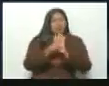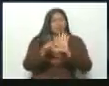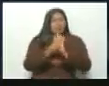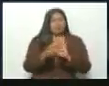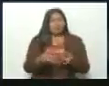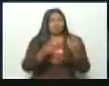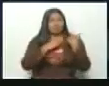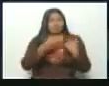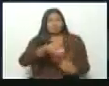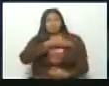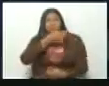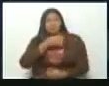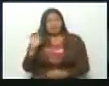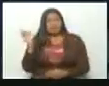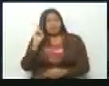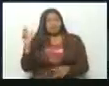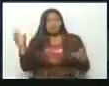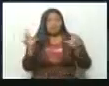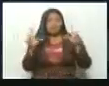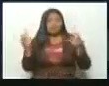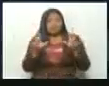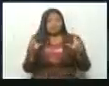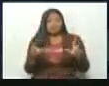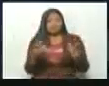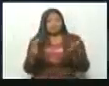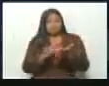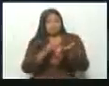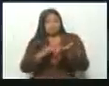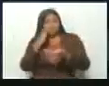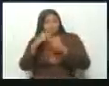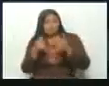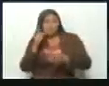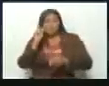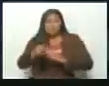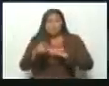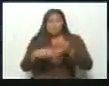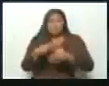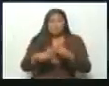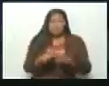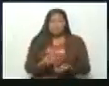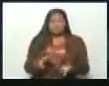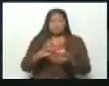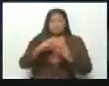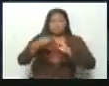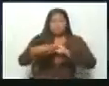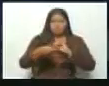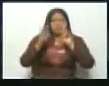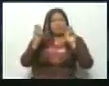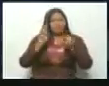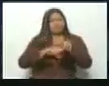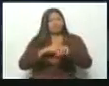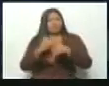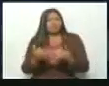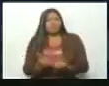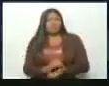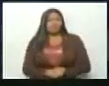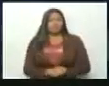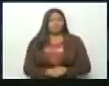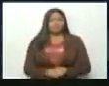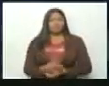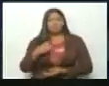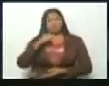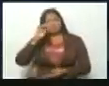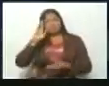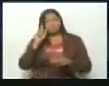de responsabilidad social en radio y televisión, medios electrónicos, que debe estar adecuada a los nuevos tiempos, que es una tarea que además